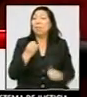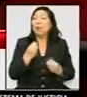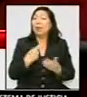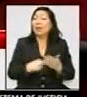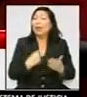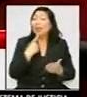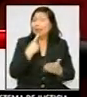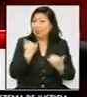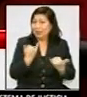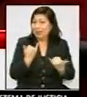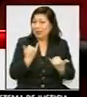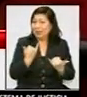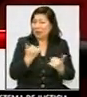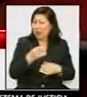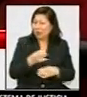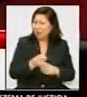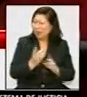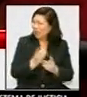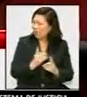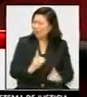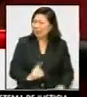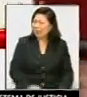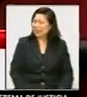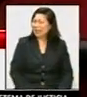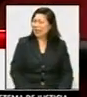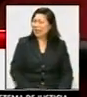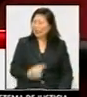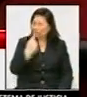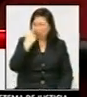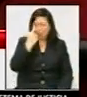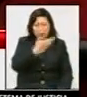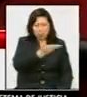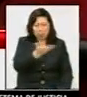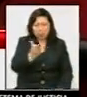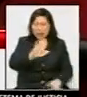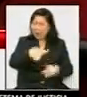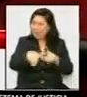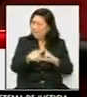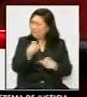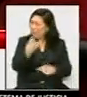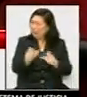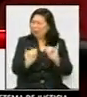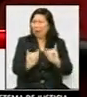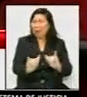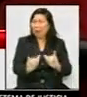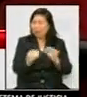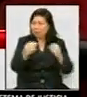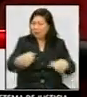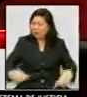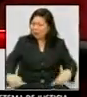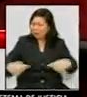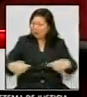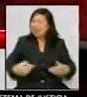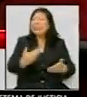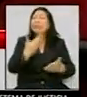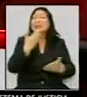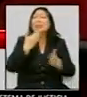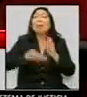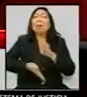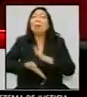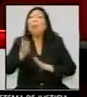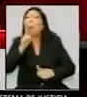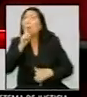decimos eso? ¿Decimos que estamos en contra de la democracia? Que vea la ciudadanía quiénes están quedando de verdad a un debate y quiénes se están